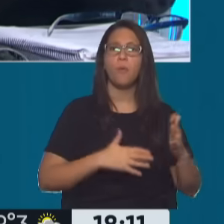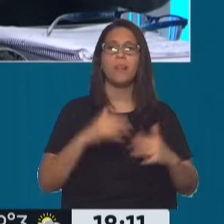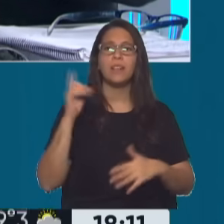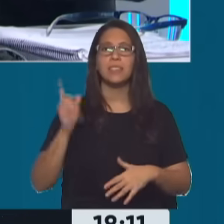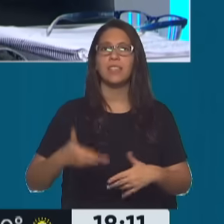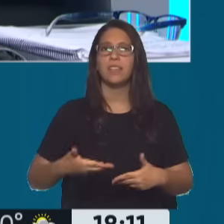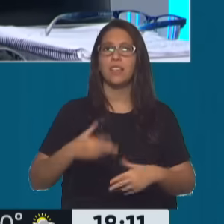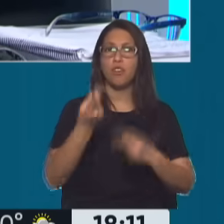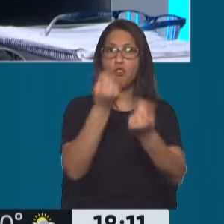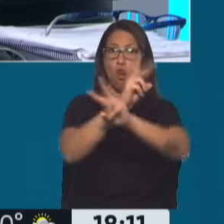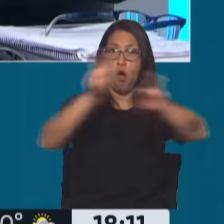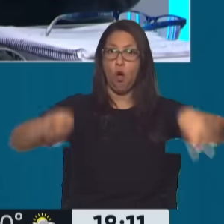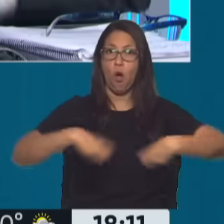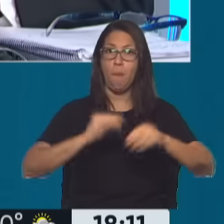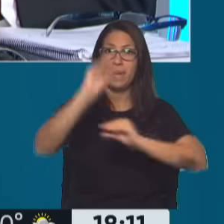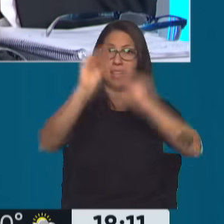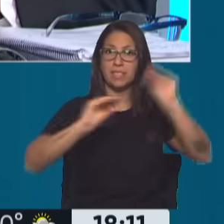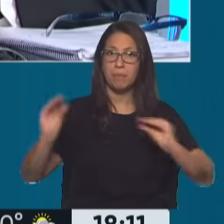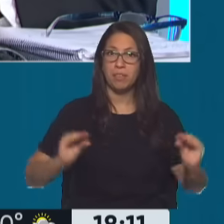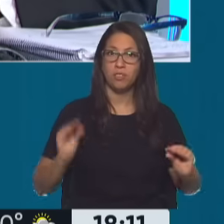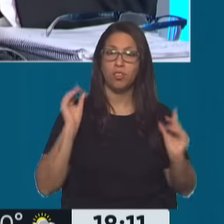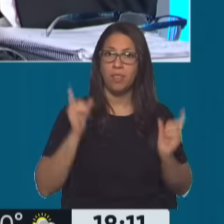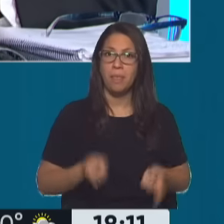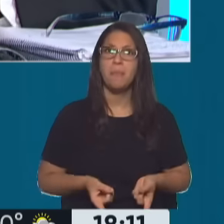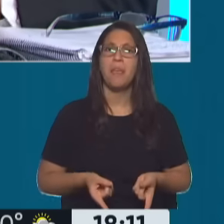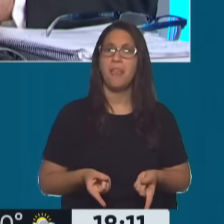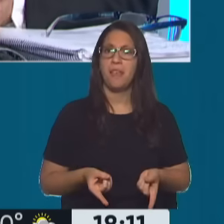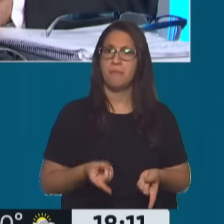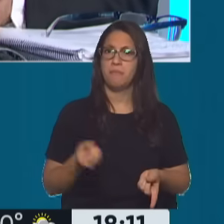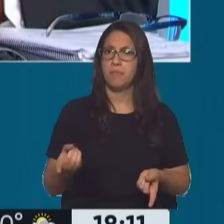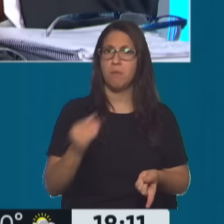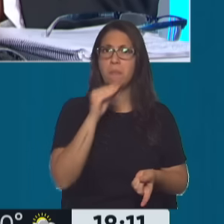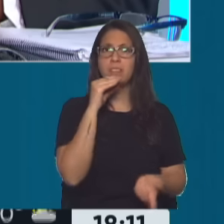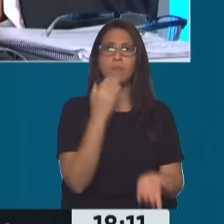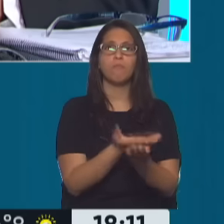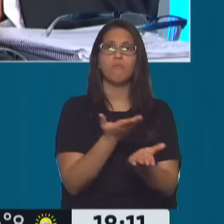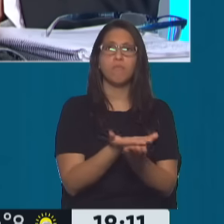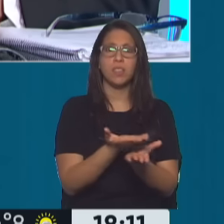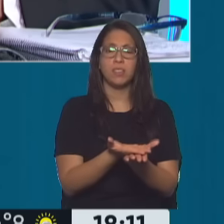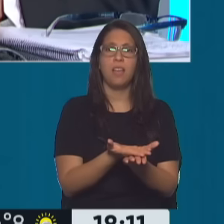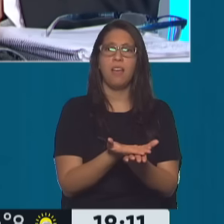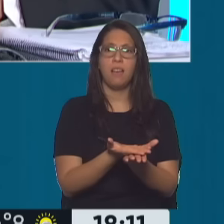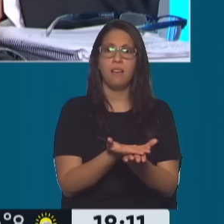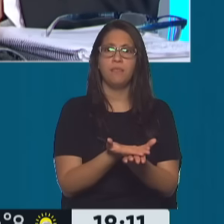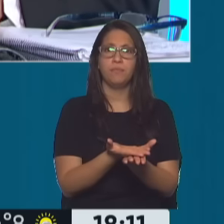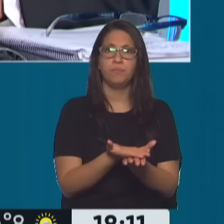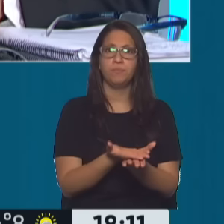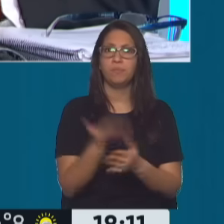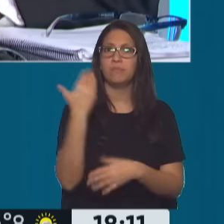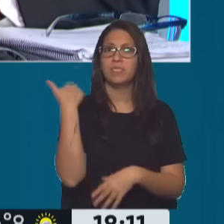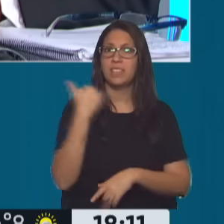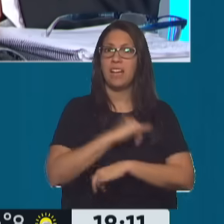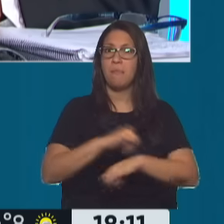coparticipación, cuestiones que confrontan la posición que propone Sergio Massa y lo que, por lo menos en campaña,